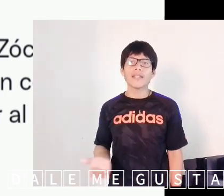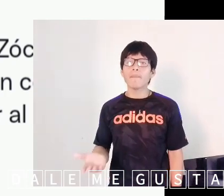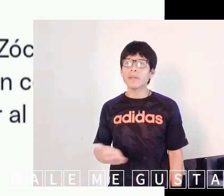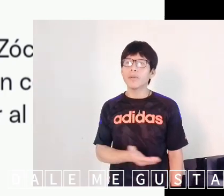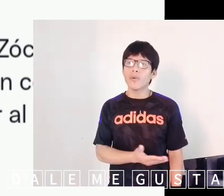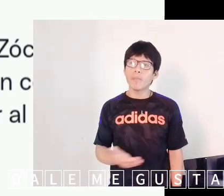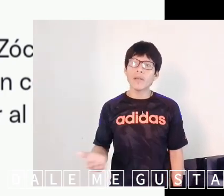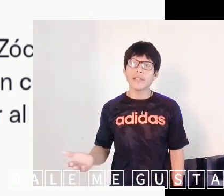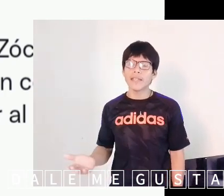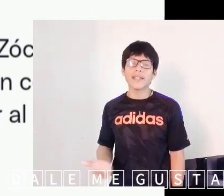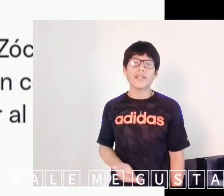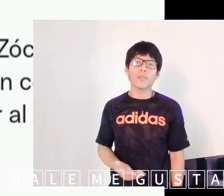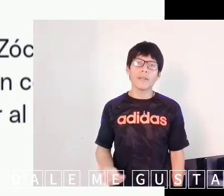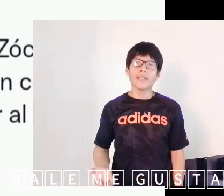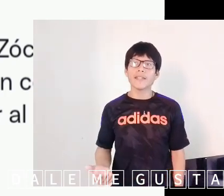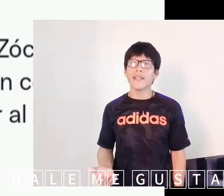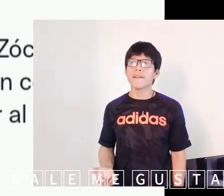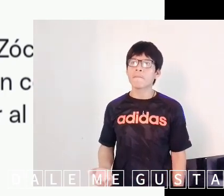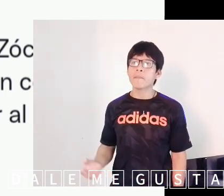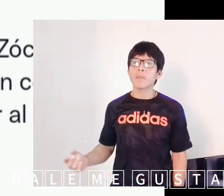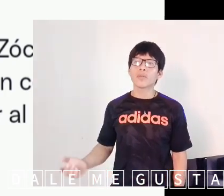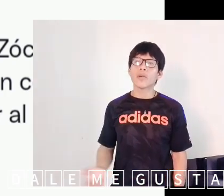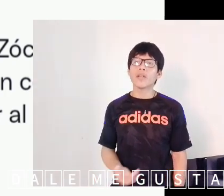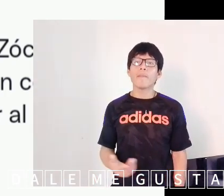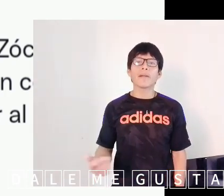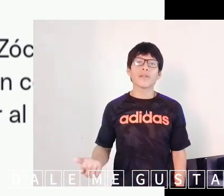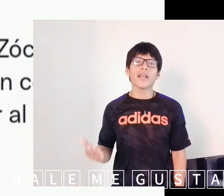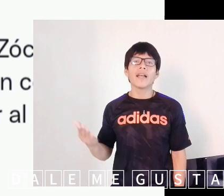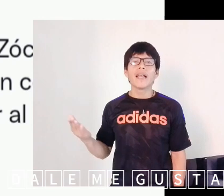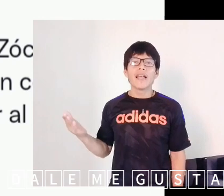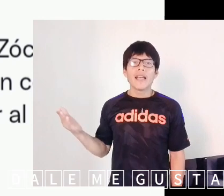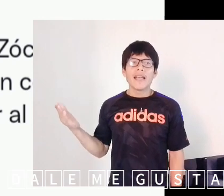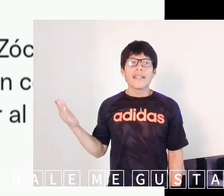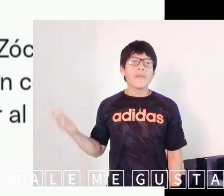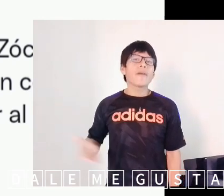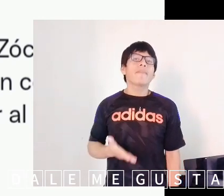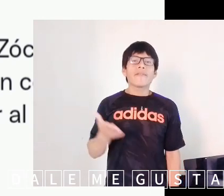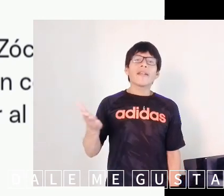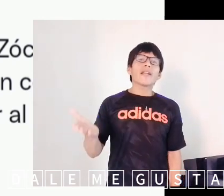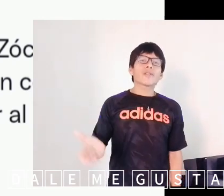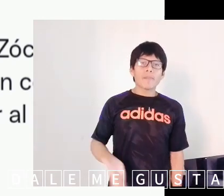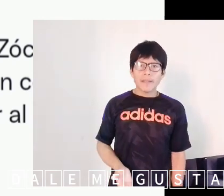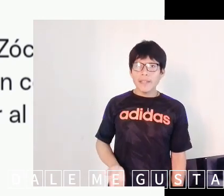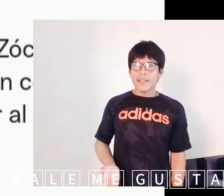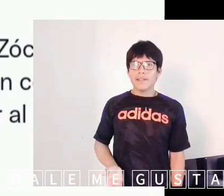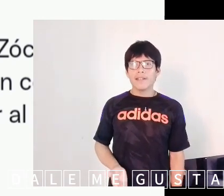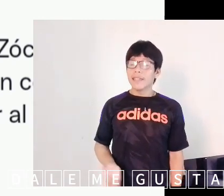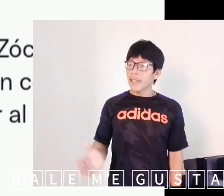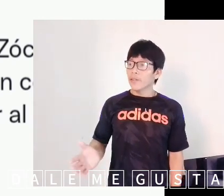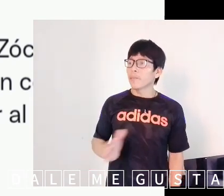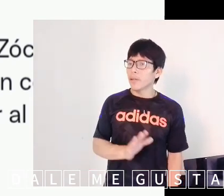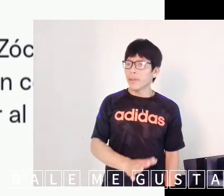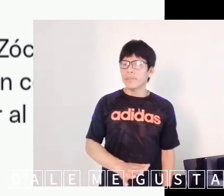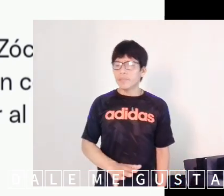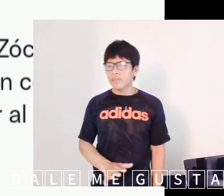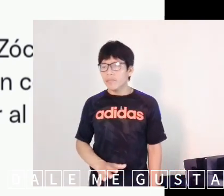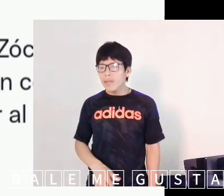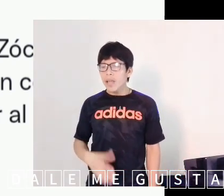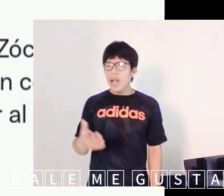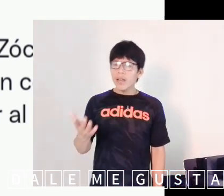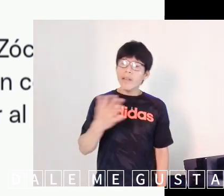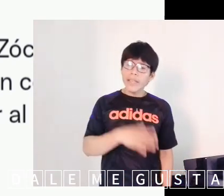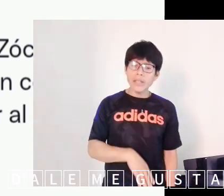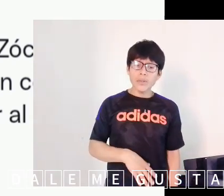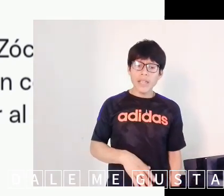señores. Están más preocupados en hacer estupideces que buscar una persona de buen perfil que los represente. En serio, pero bueno.